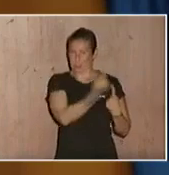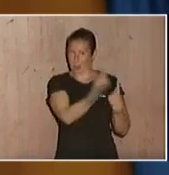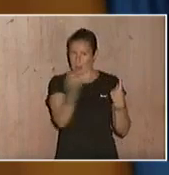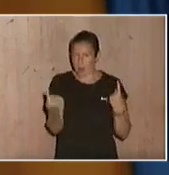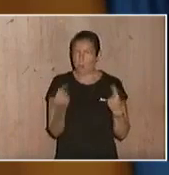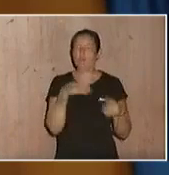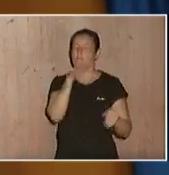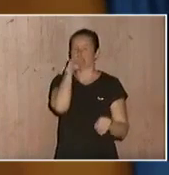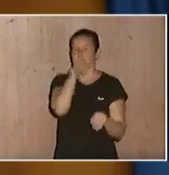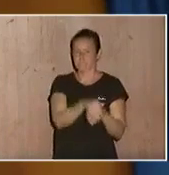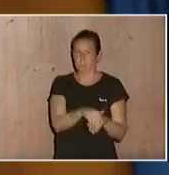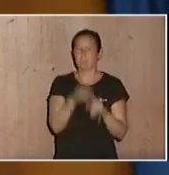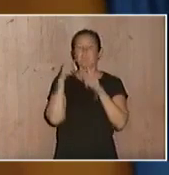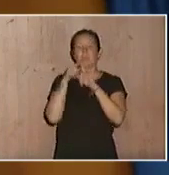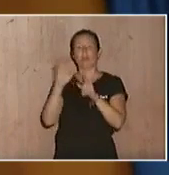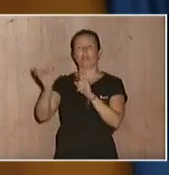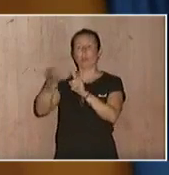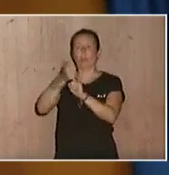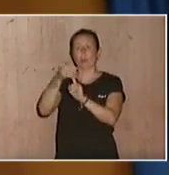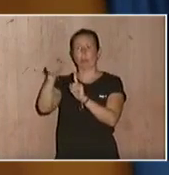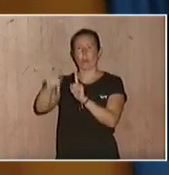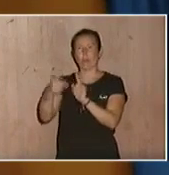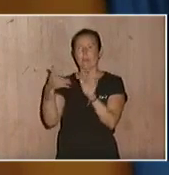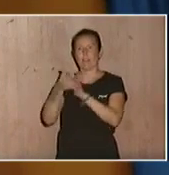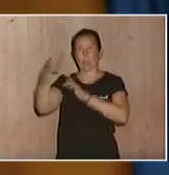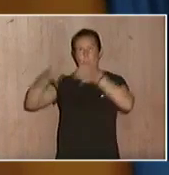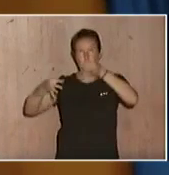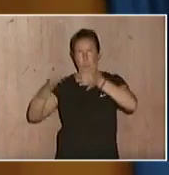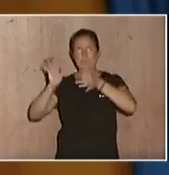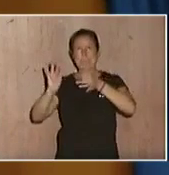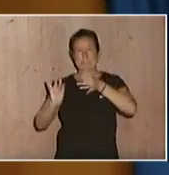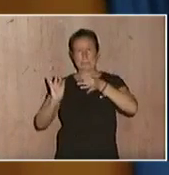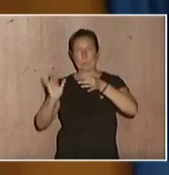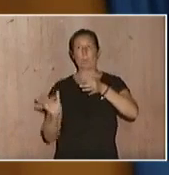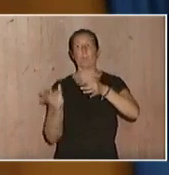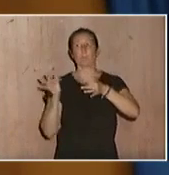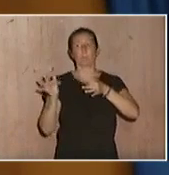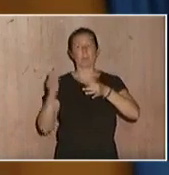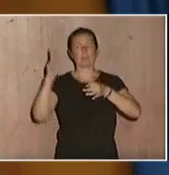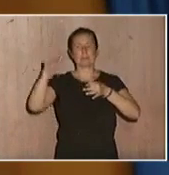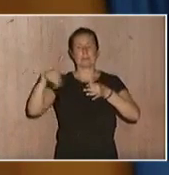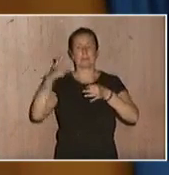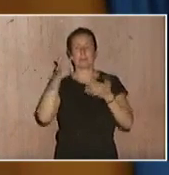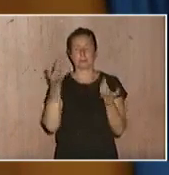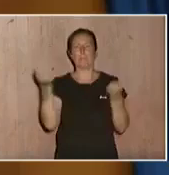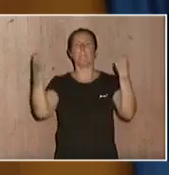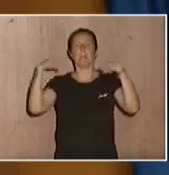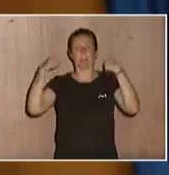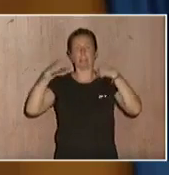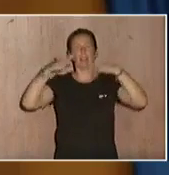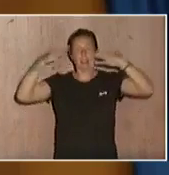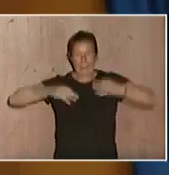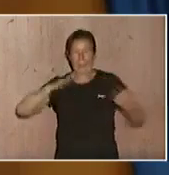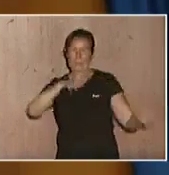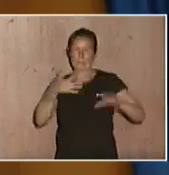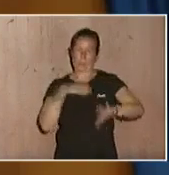soluciones propuestas no solo sean justas, sino también implementables en la práctica.